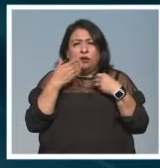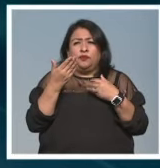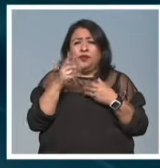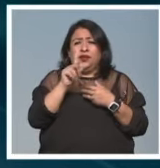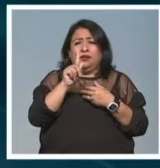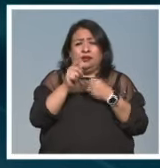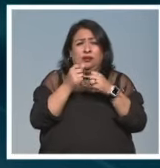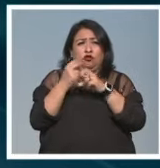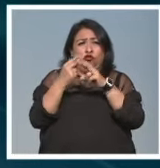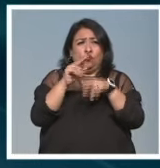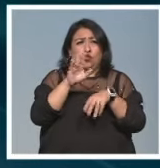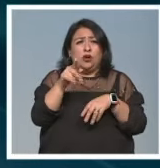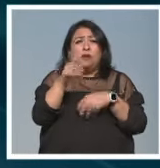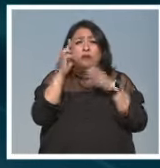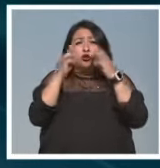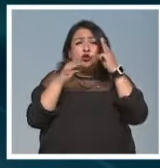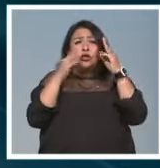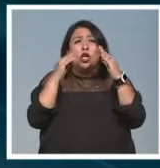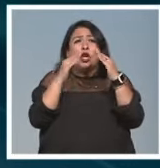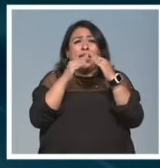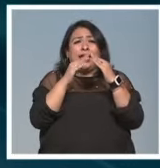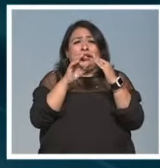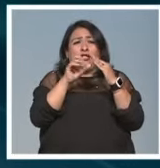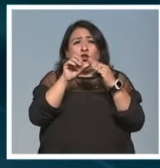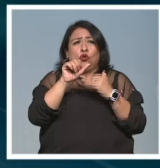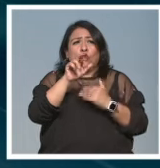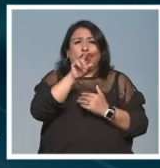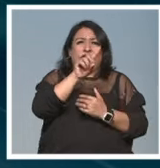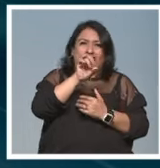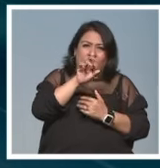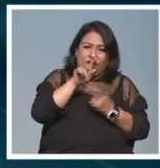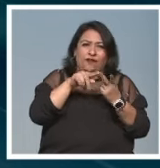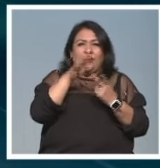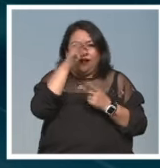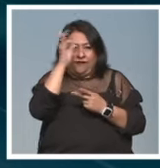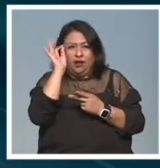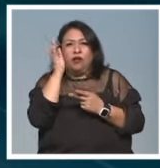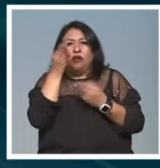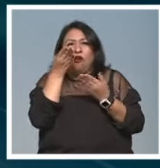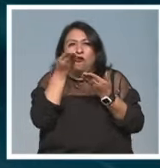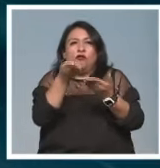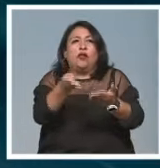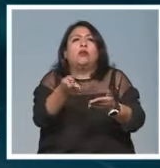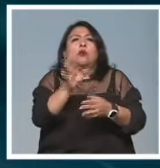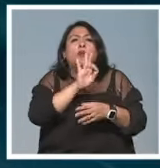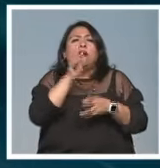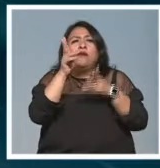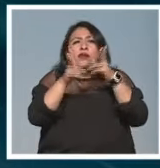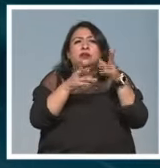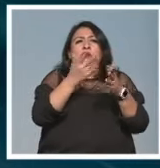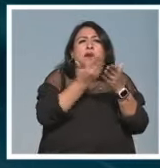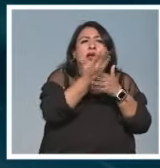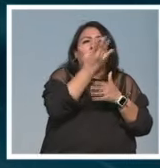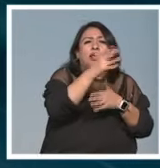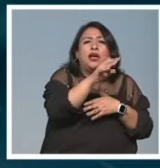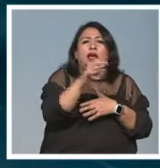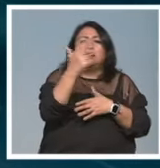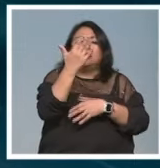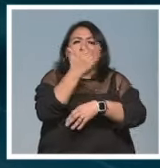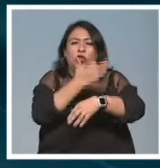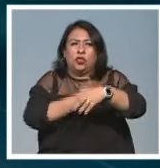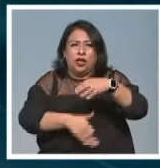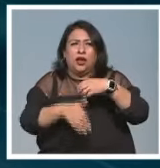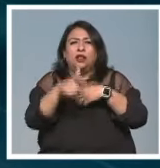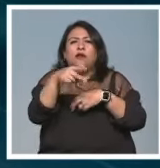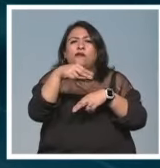70 años de su partida, el Museo Casa Estudio Diego Rivera Frida Kahlo le dedica su ofrenda. La puedes visitar de 10 de la mañana a 5 de la